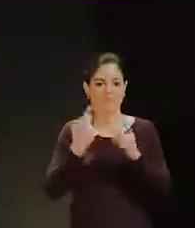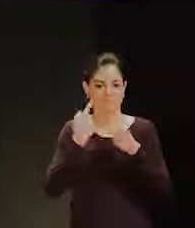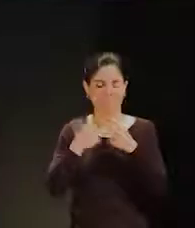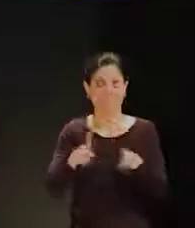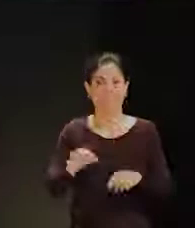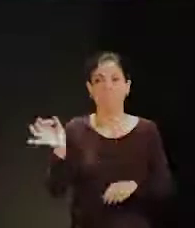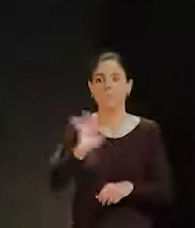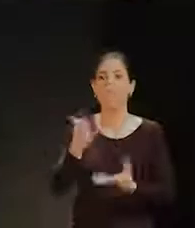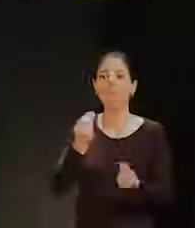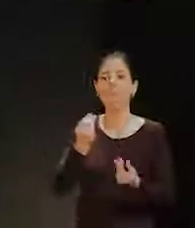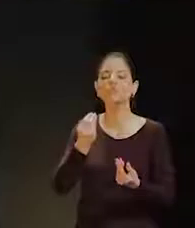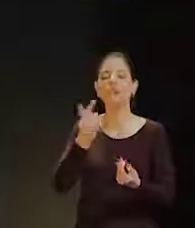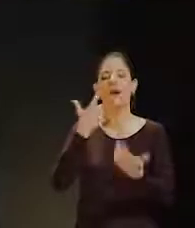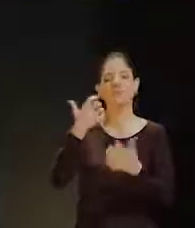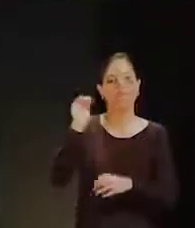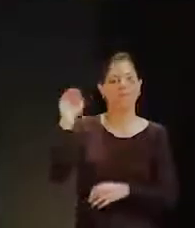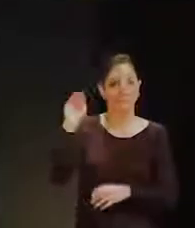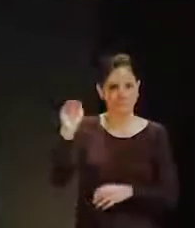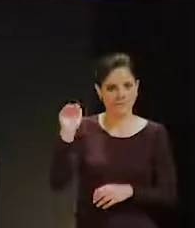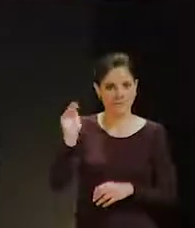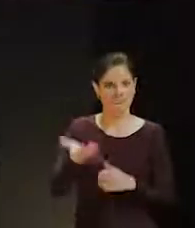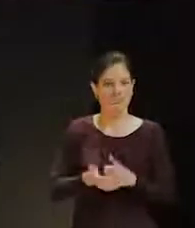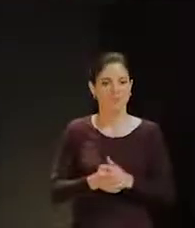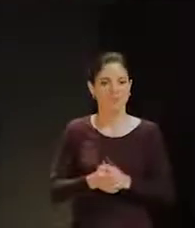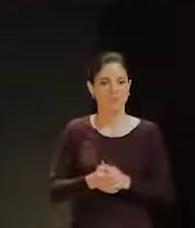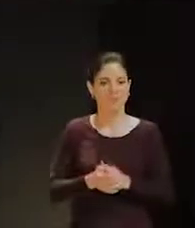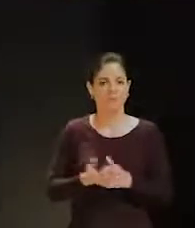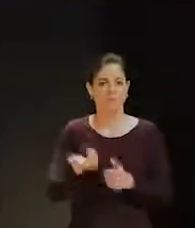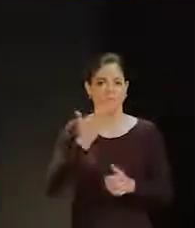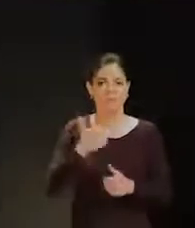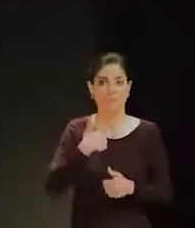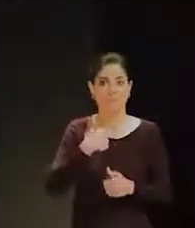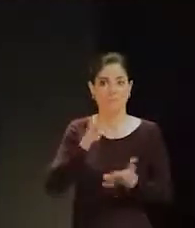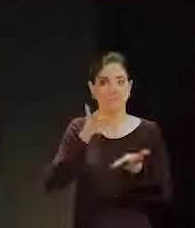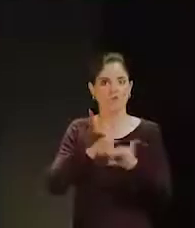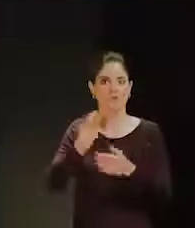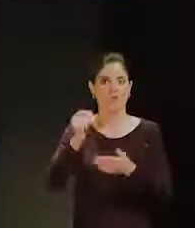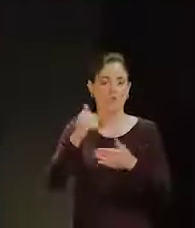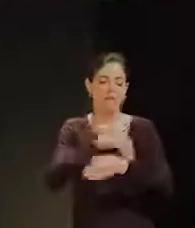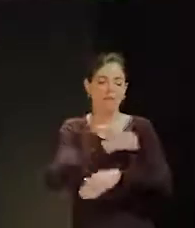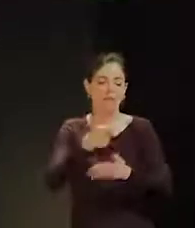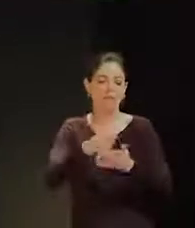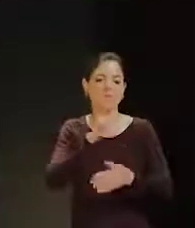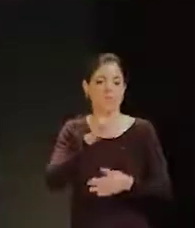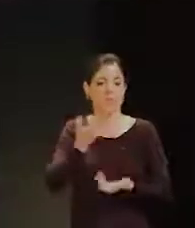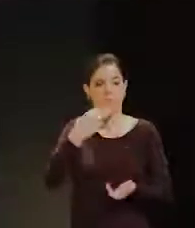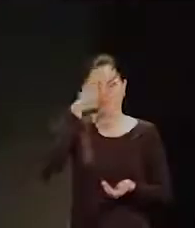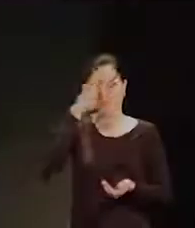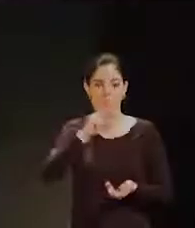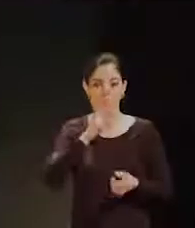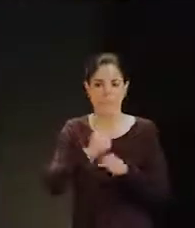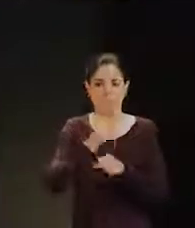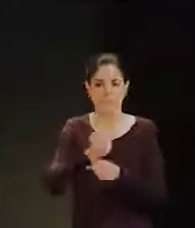trabajar. O muchos artistas extranjeros estaban más motivados porque tenían que pagar sus estudios. Los cubanos no tenían que